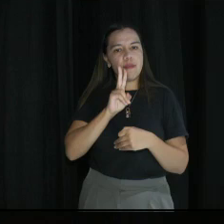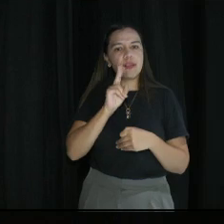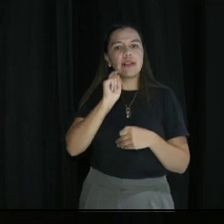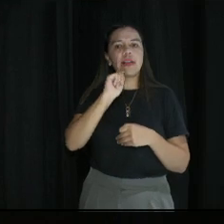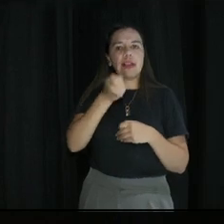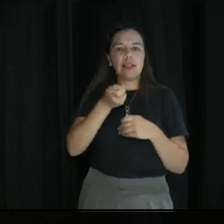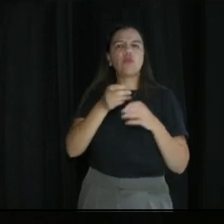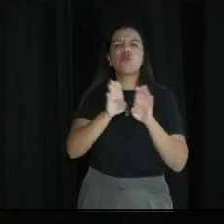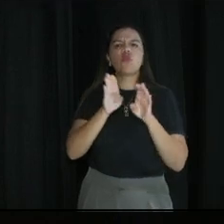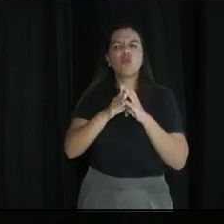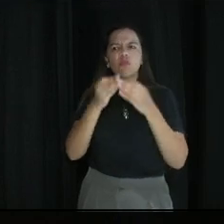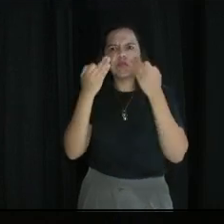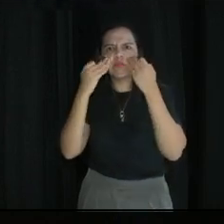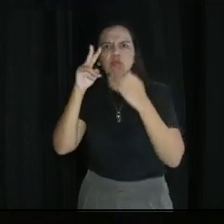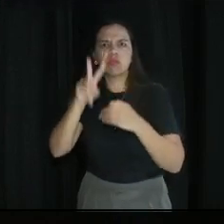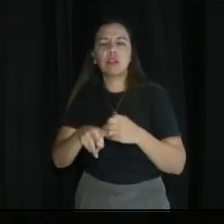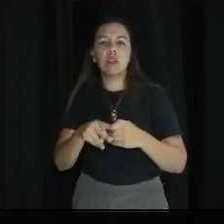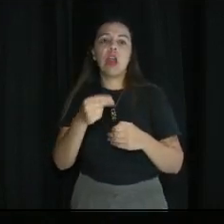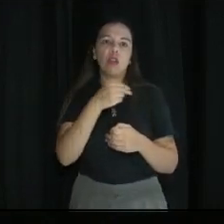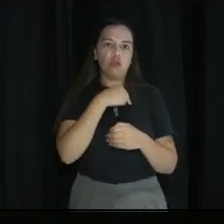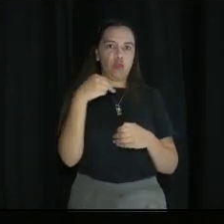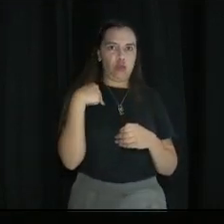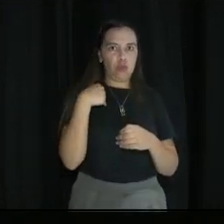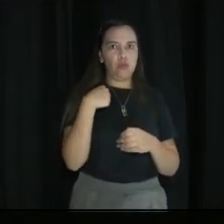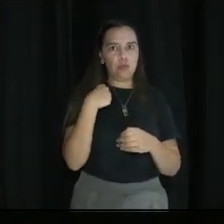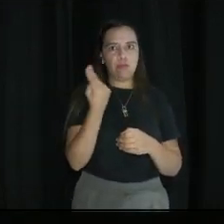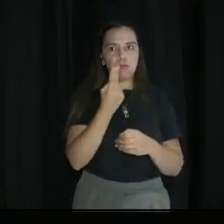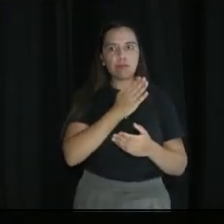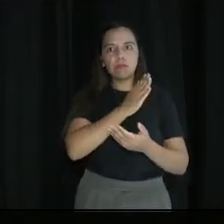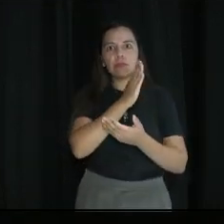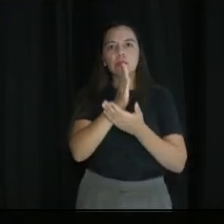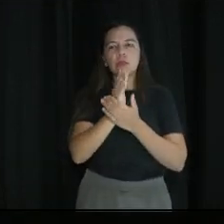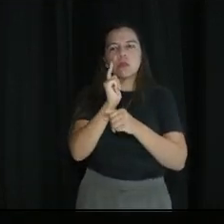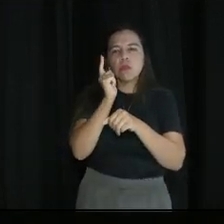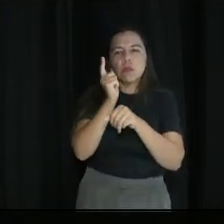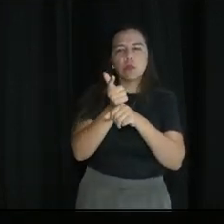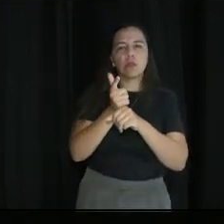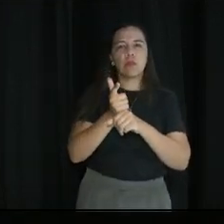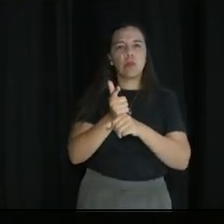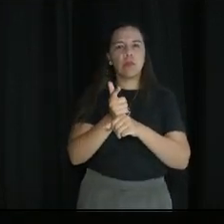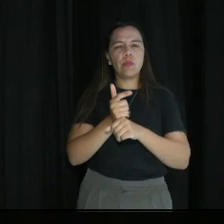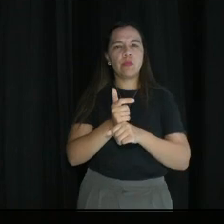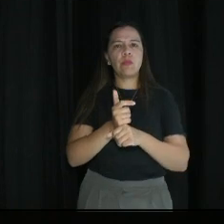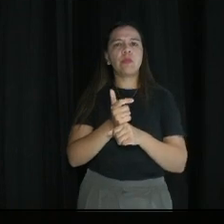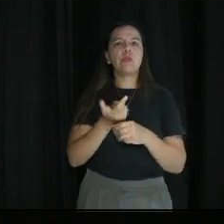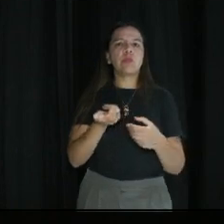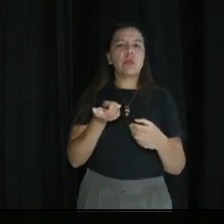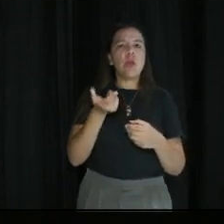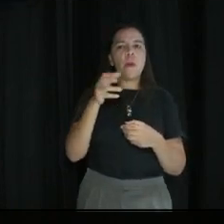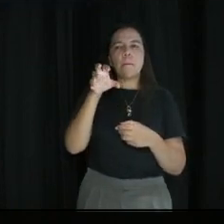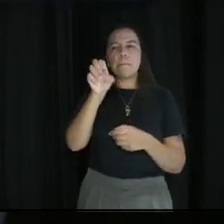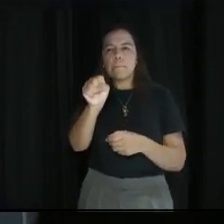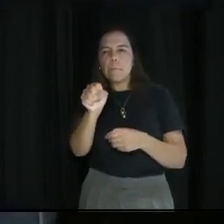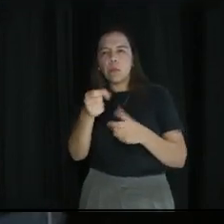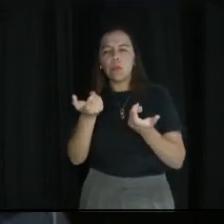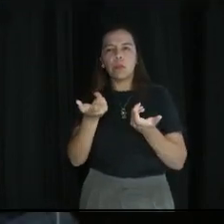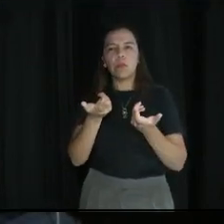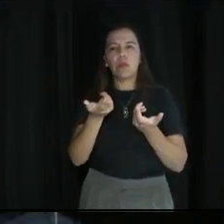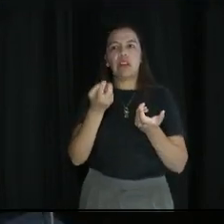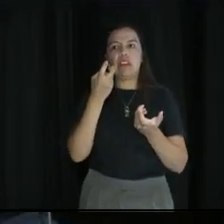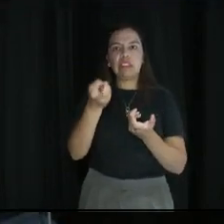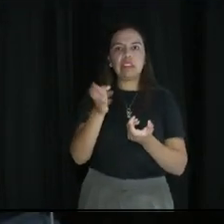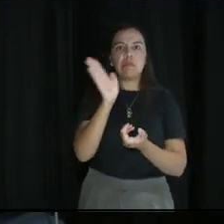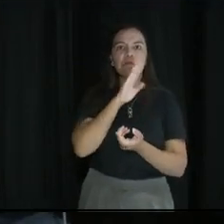varias formas por las que nosotros podemos captar pues ese tipo de acción que